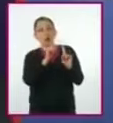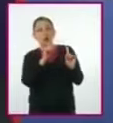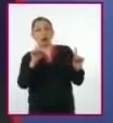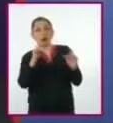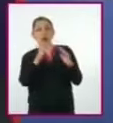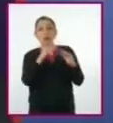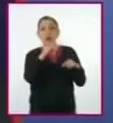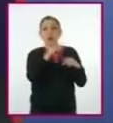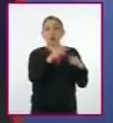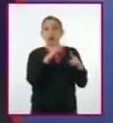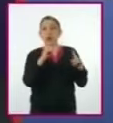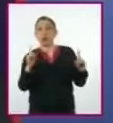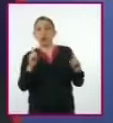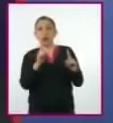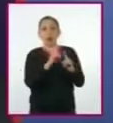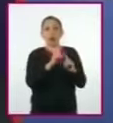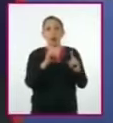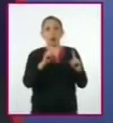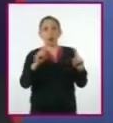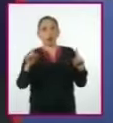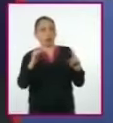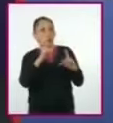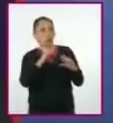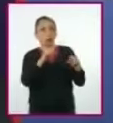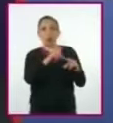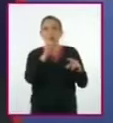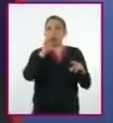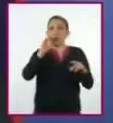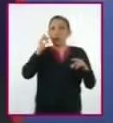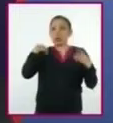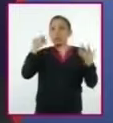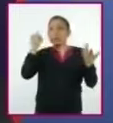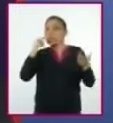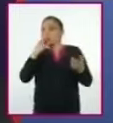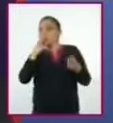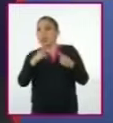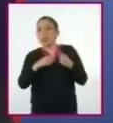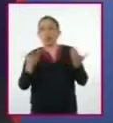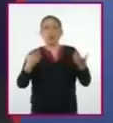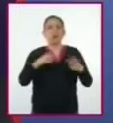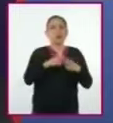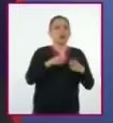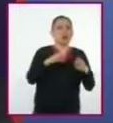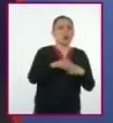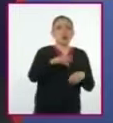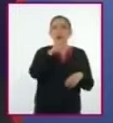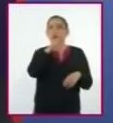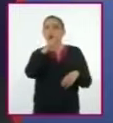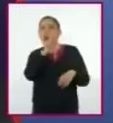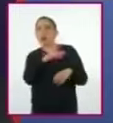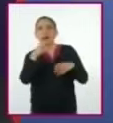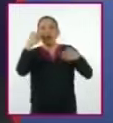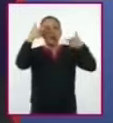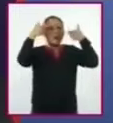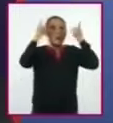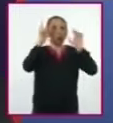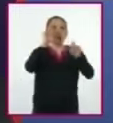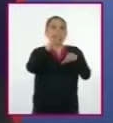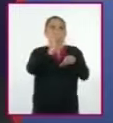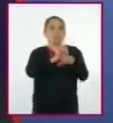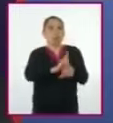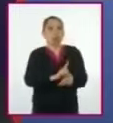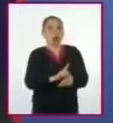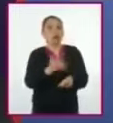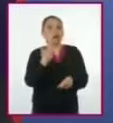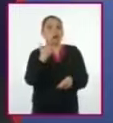casa. Ella entró en paranoia, celos, pánico, hasta que un día